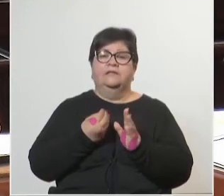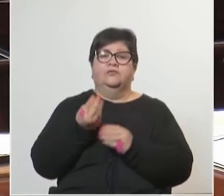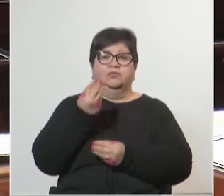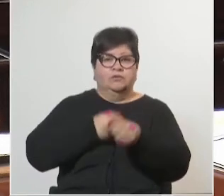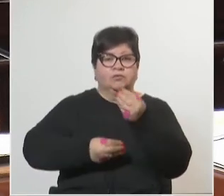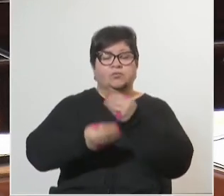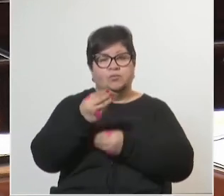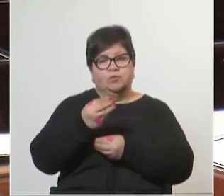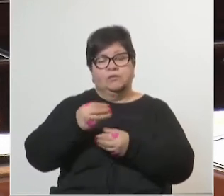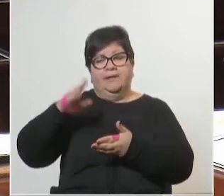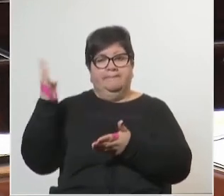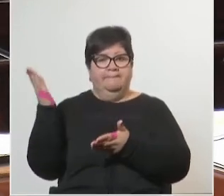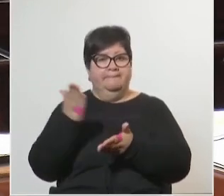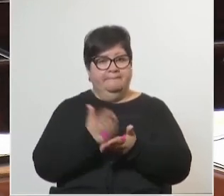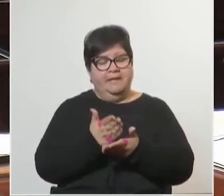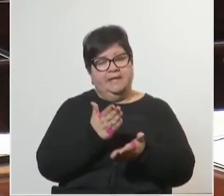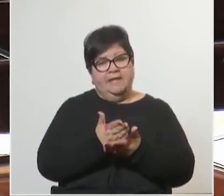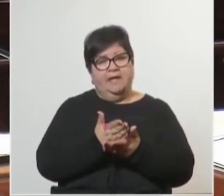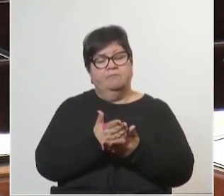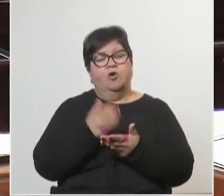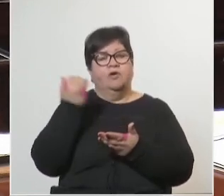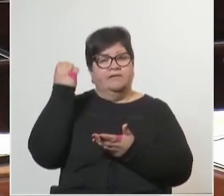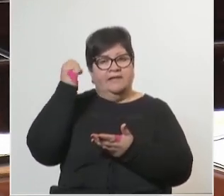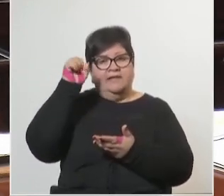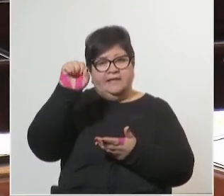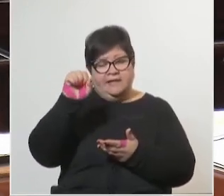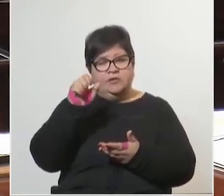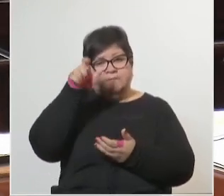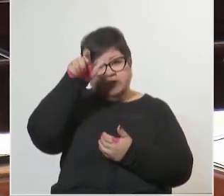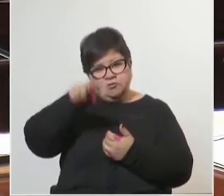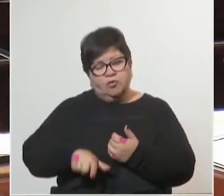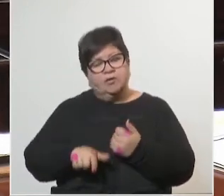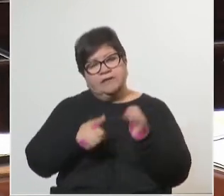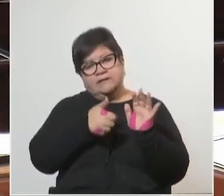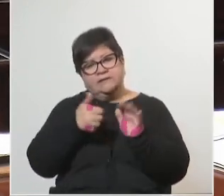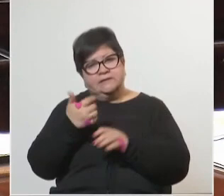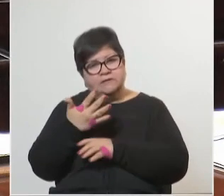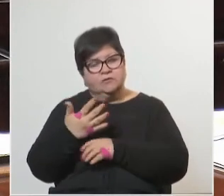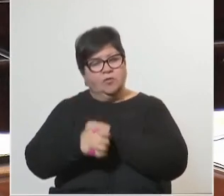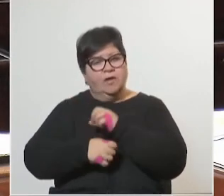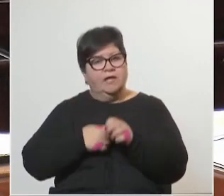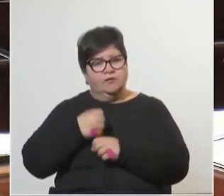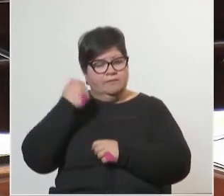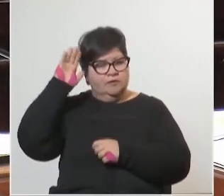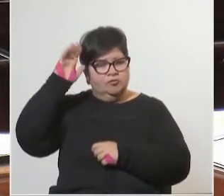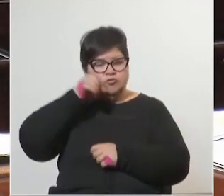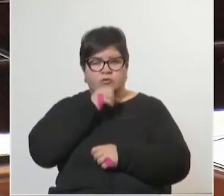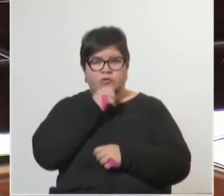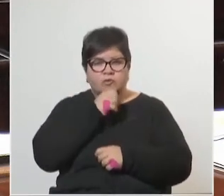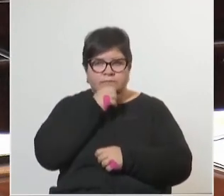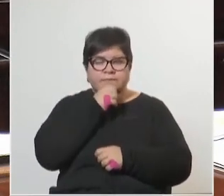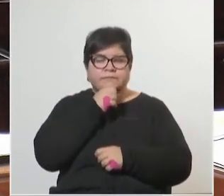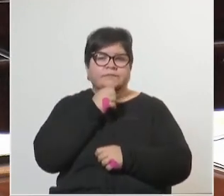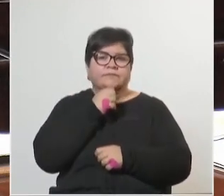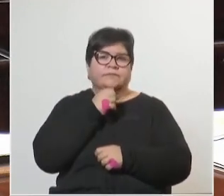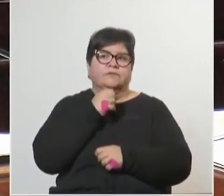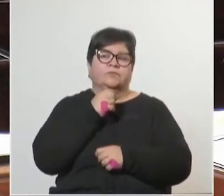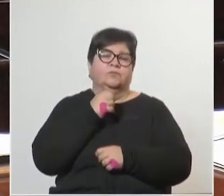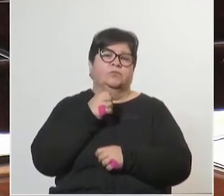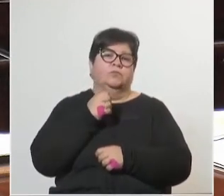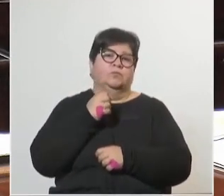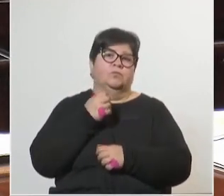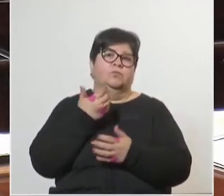a recaer en caso de condena firme por delitos cometidos por personas mayores de 65 años, cuanto implique privación